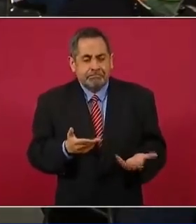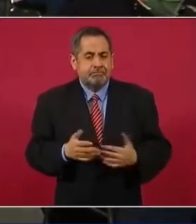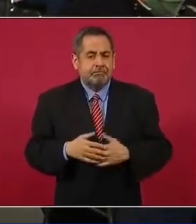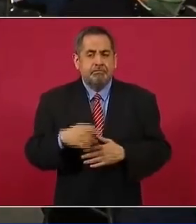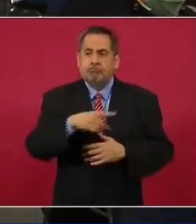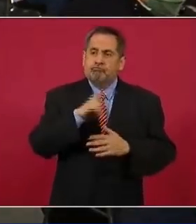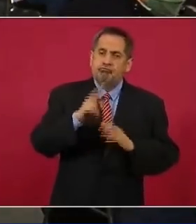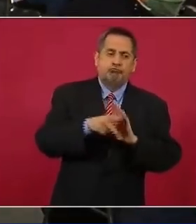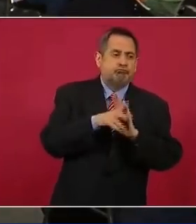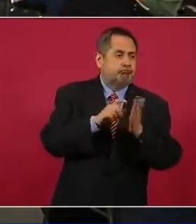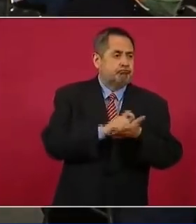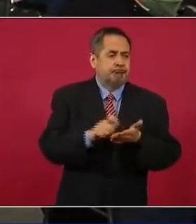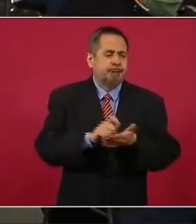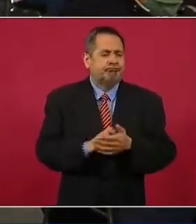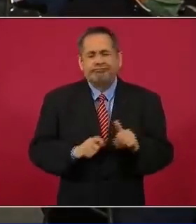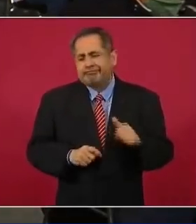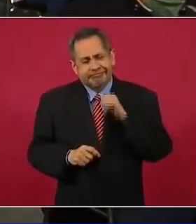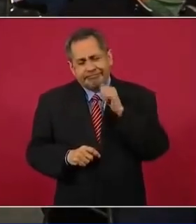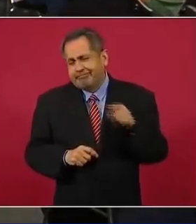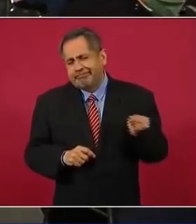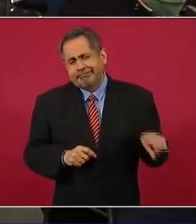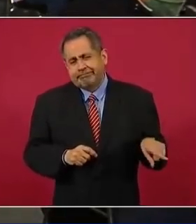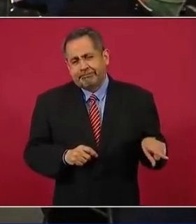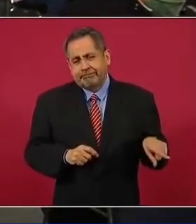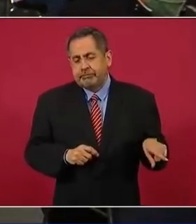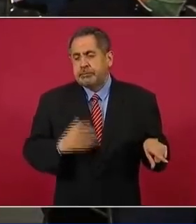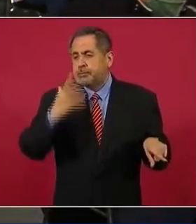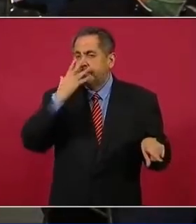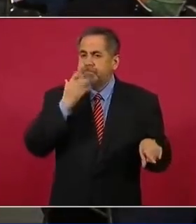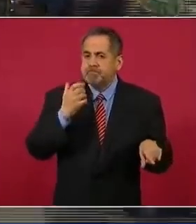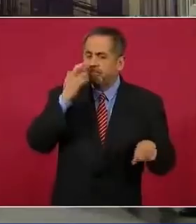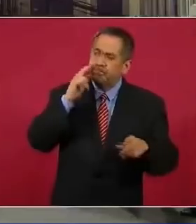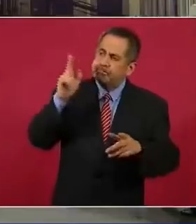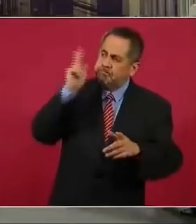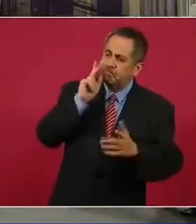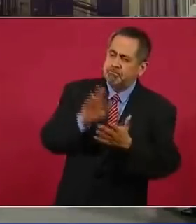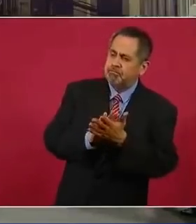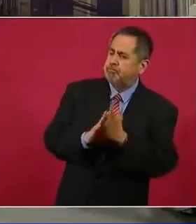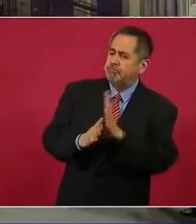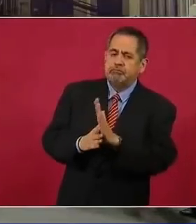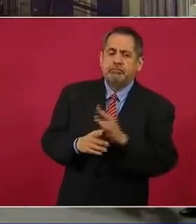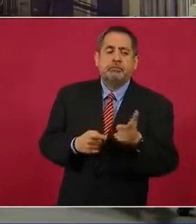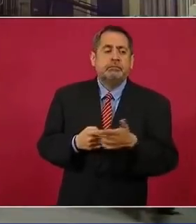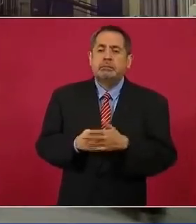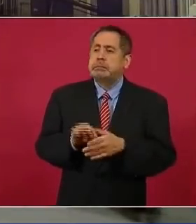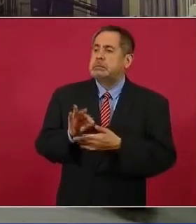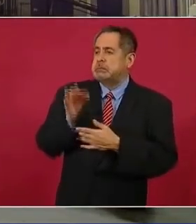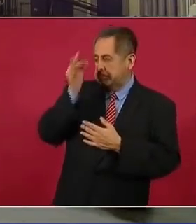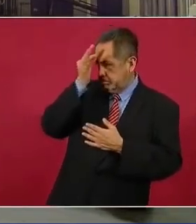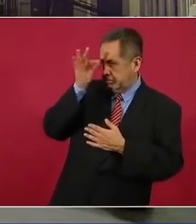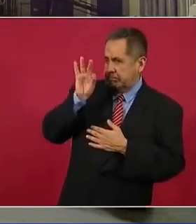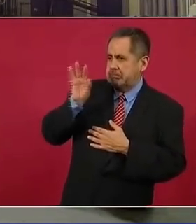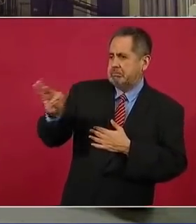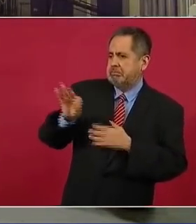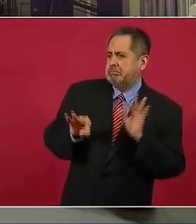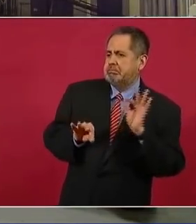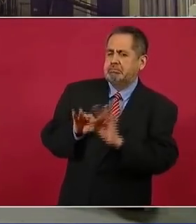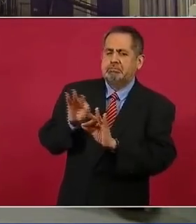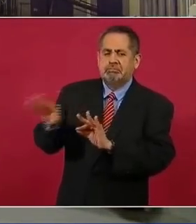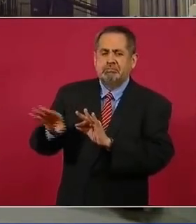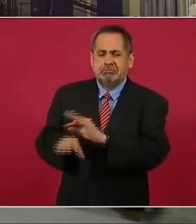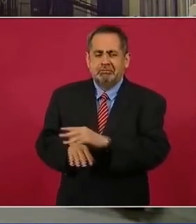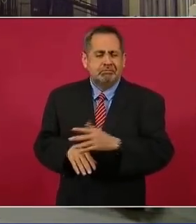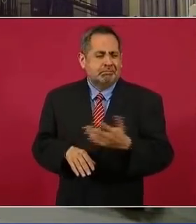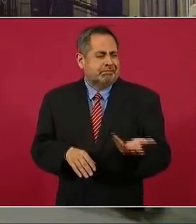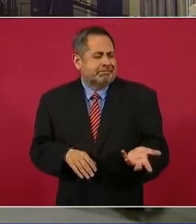meramente periodísticos, sino incluso de no sustentar, de inferencias, así como ya eso es una palabra que